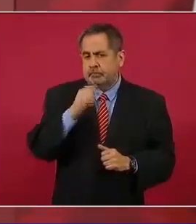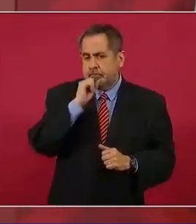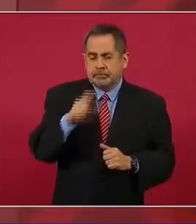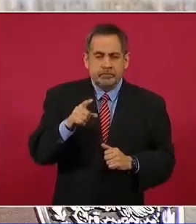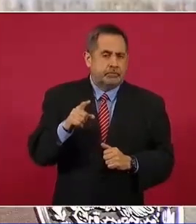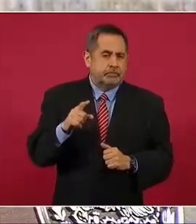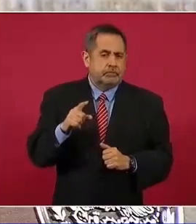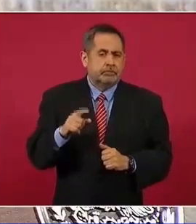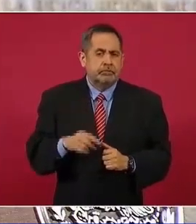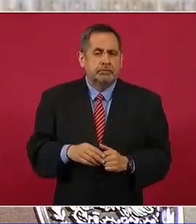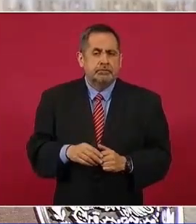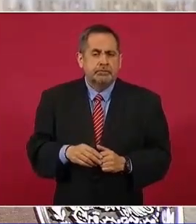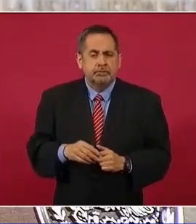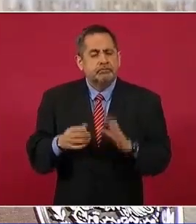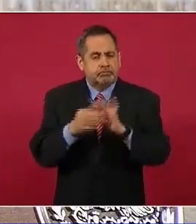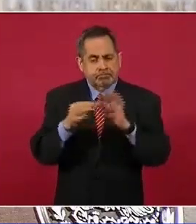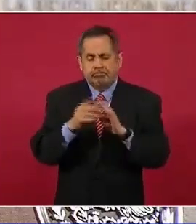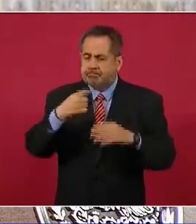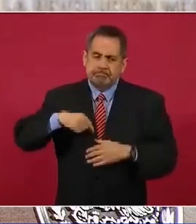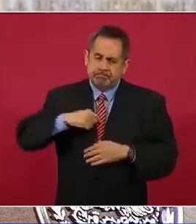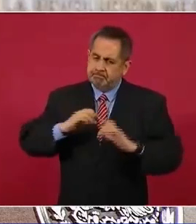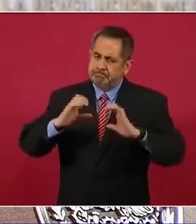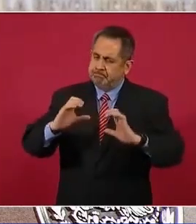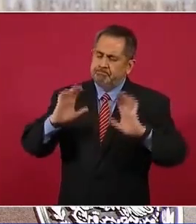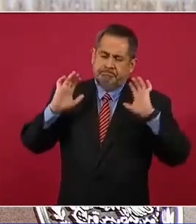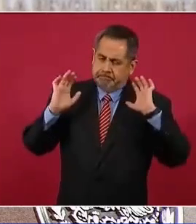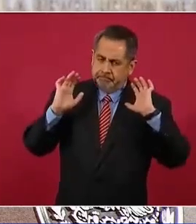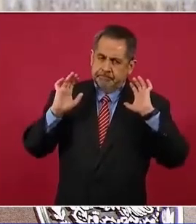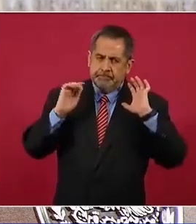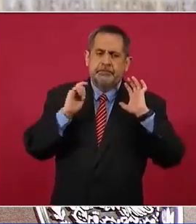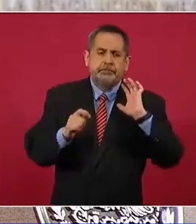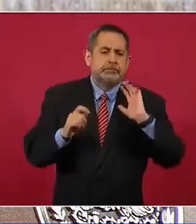y estamos cuidando que sea de